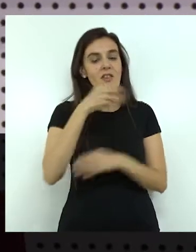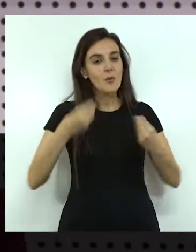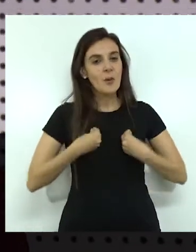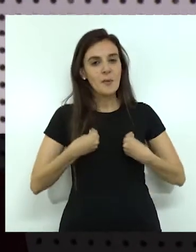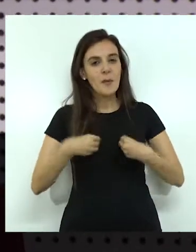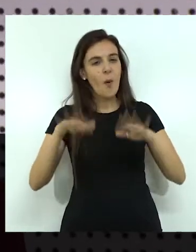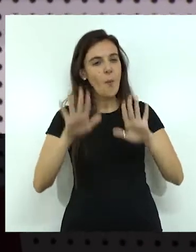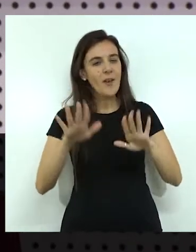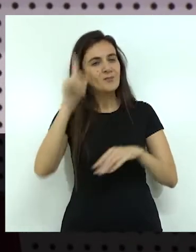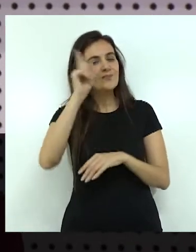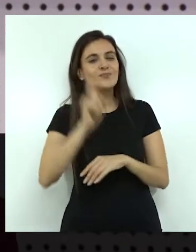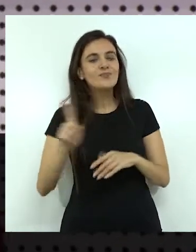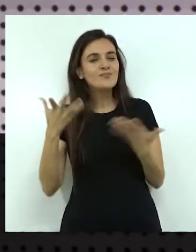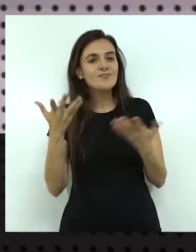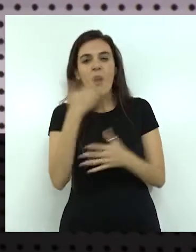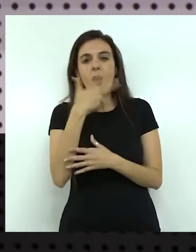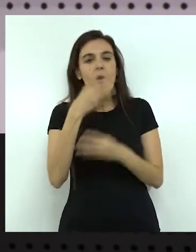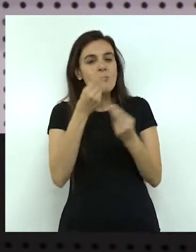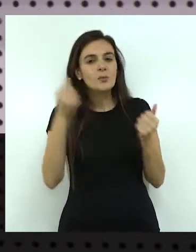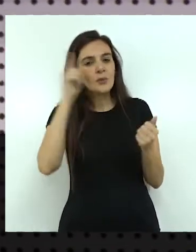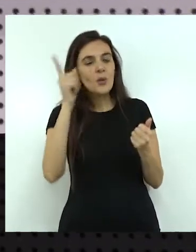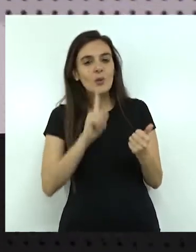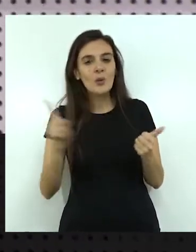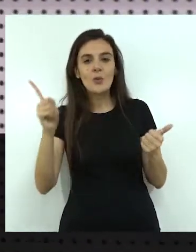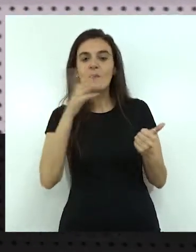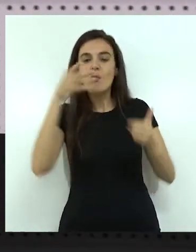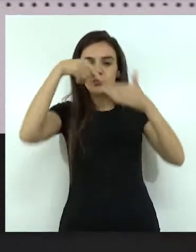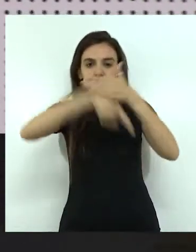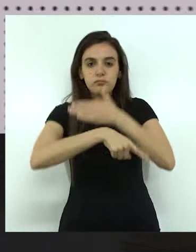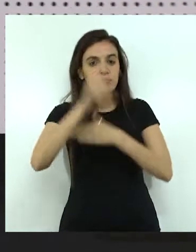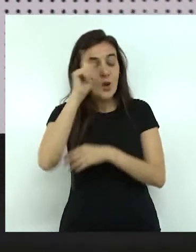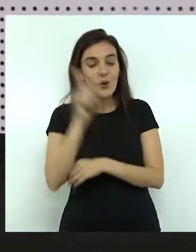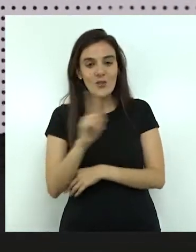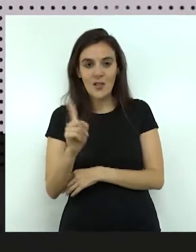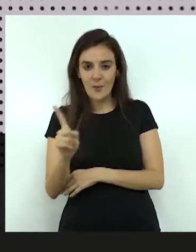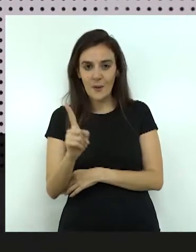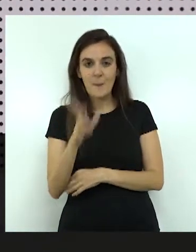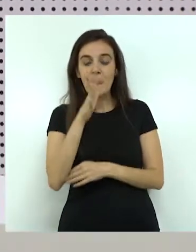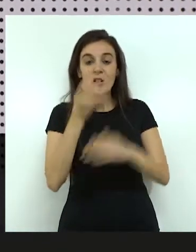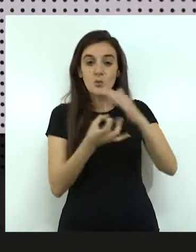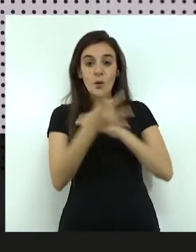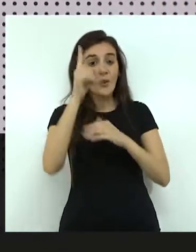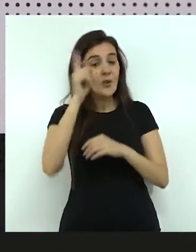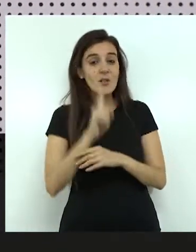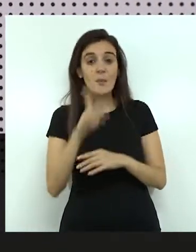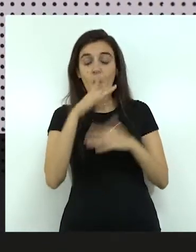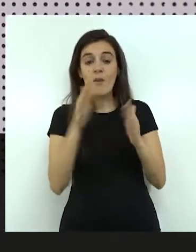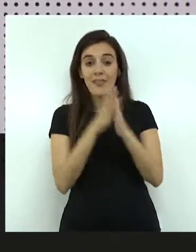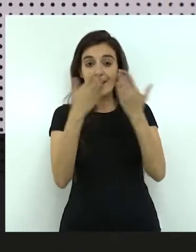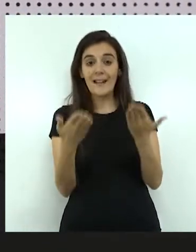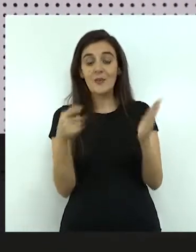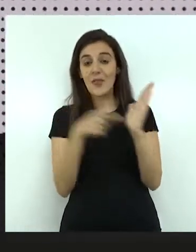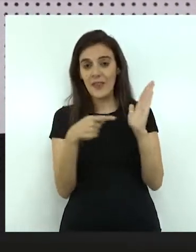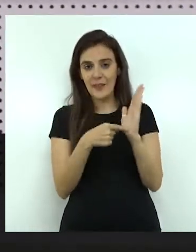no conocemos no toda su profundidad no conocemos sus orígenes no como bien dice el libro